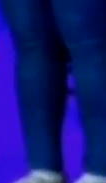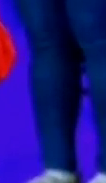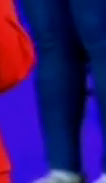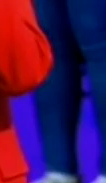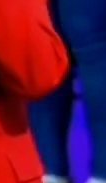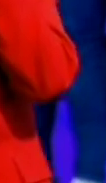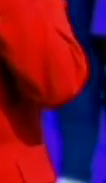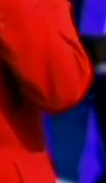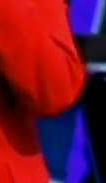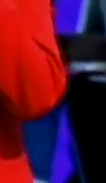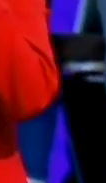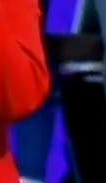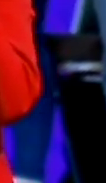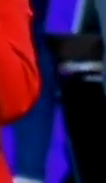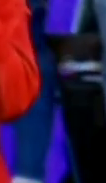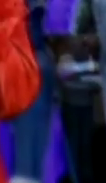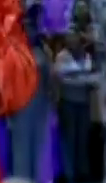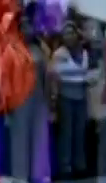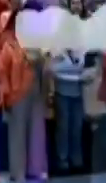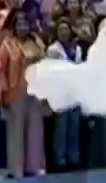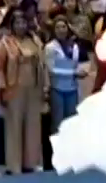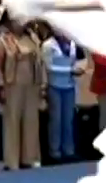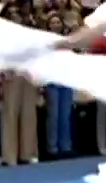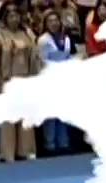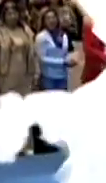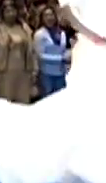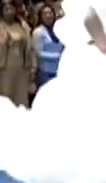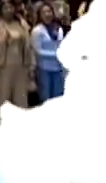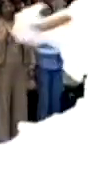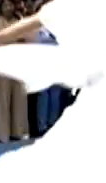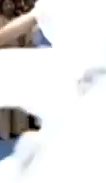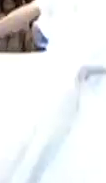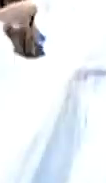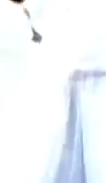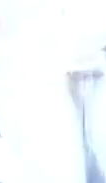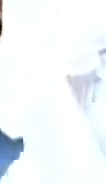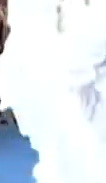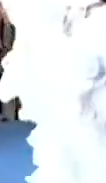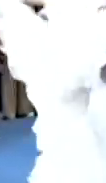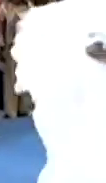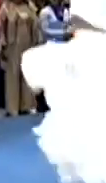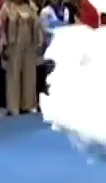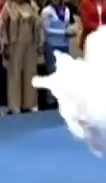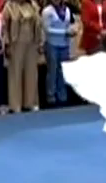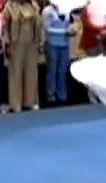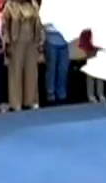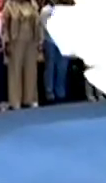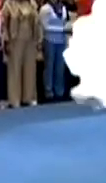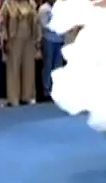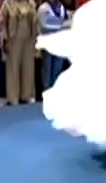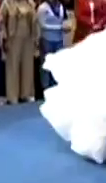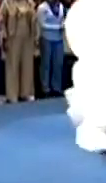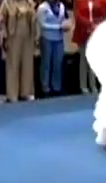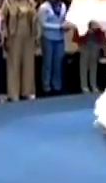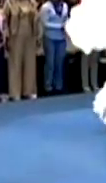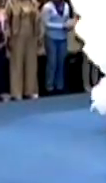esperanza, en la soledad, si nací para